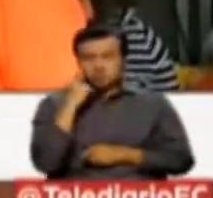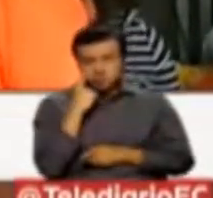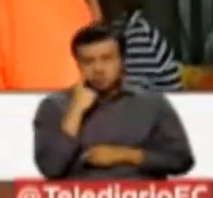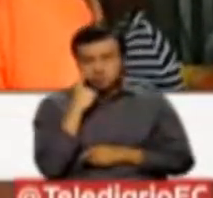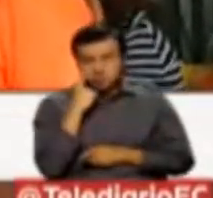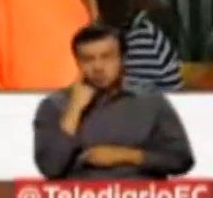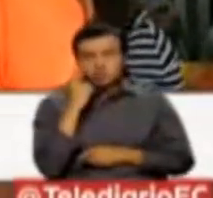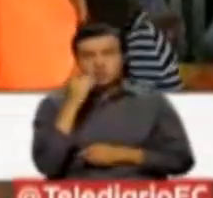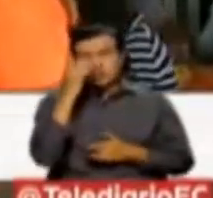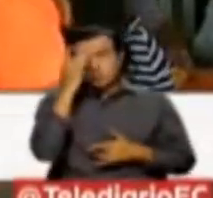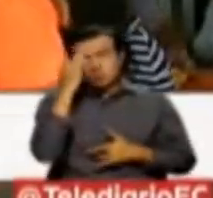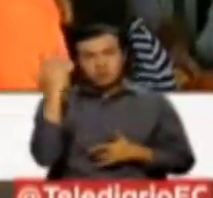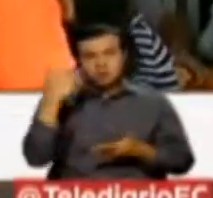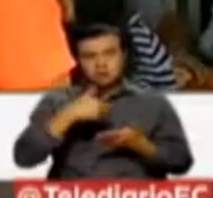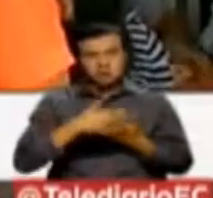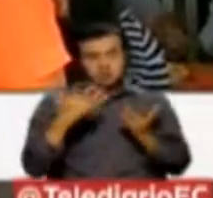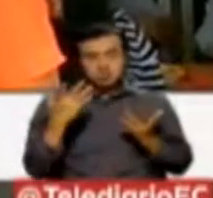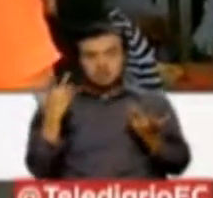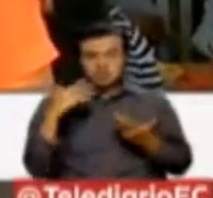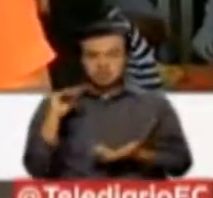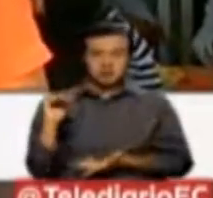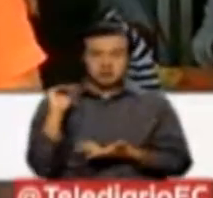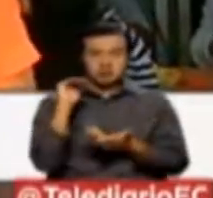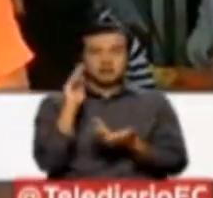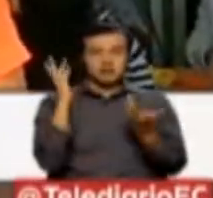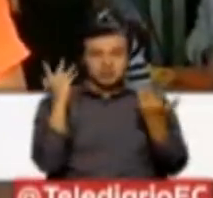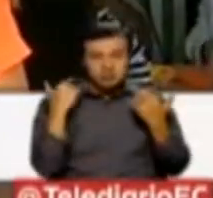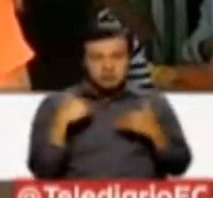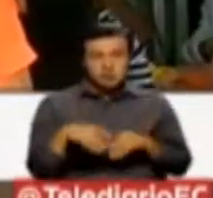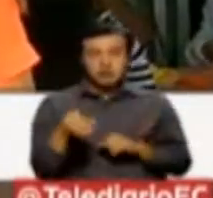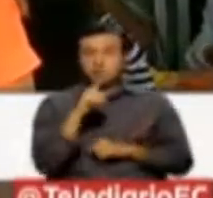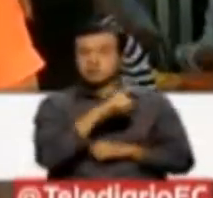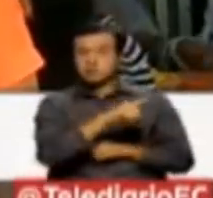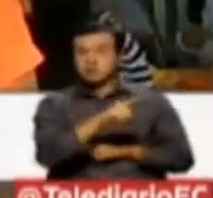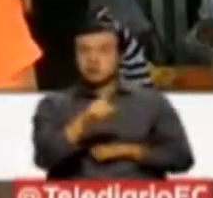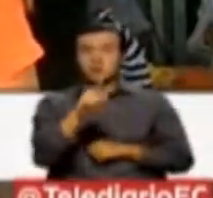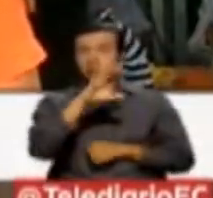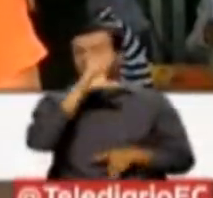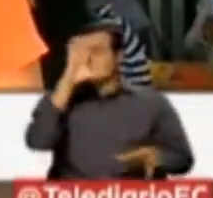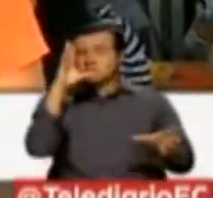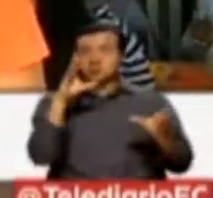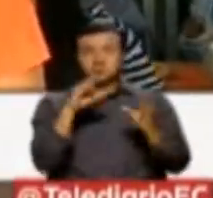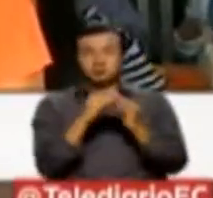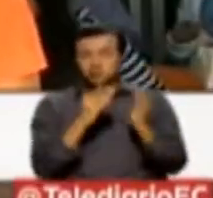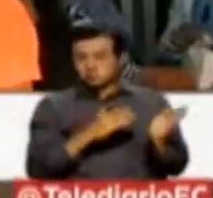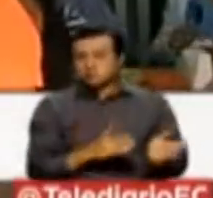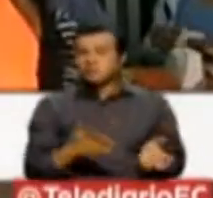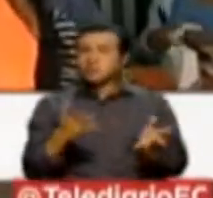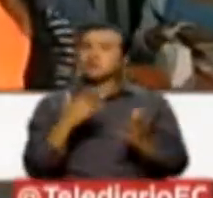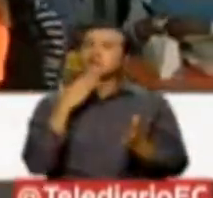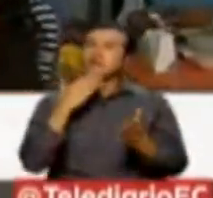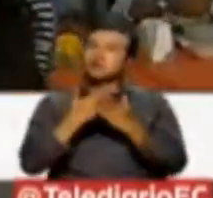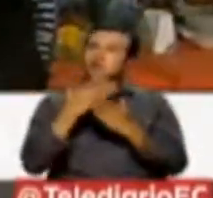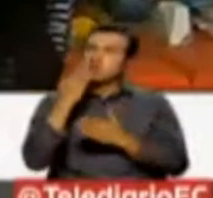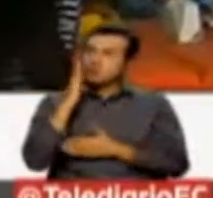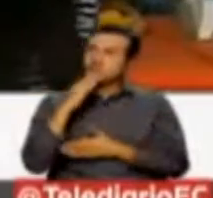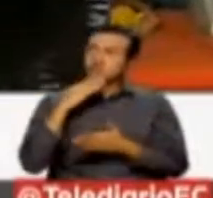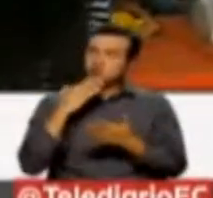poco delicado de salud, no pudo venir, así que le tenemos ahí, pero usted tiene ahí... Sí, gracias a Dios,